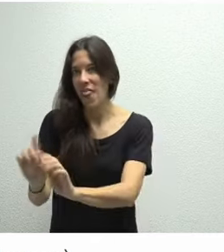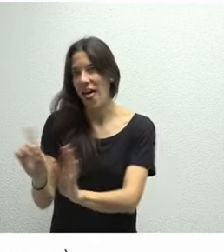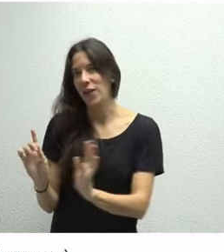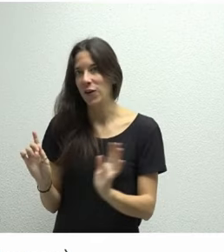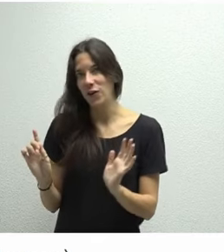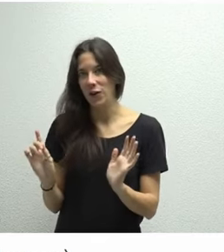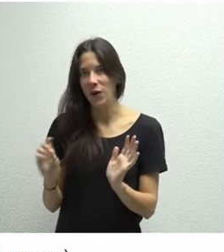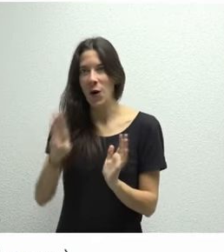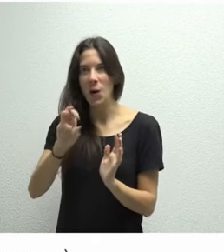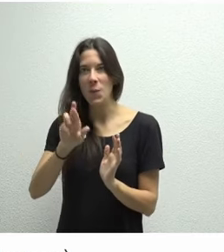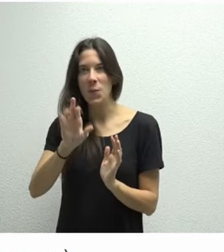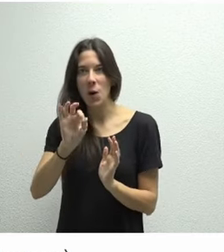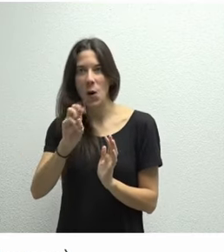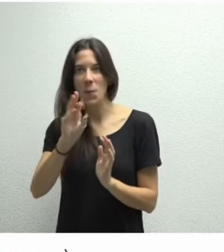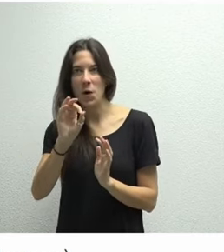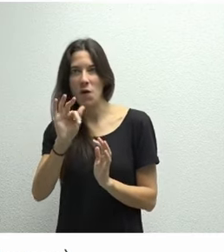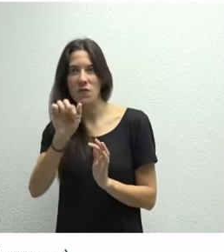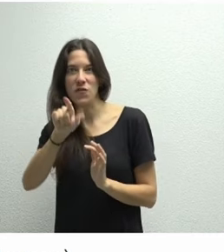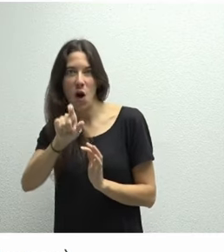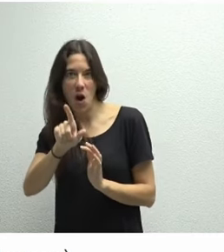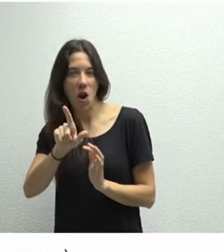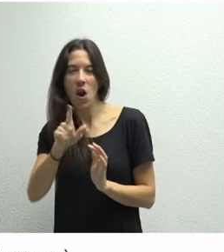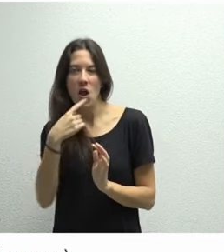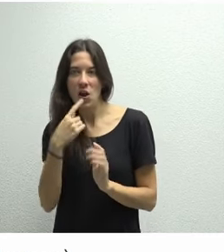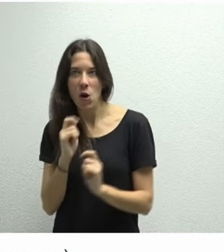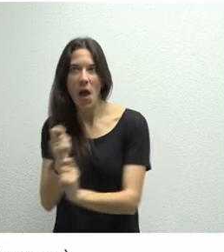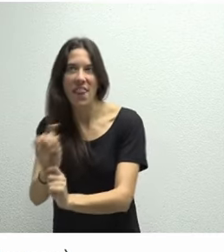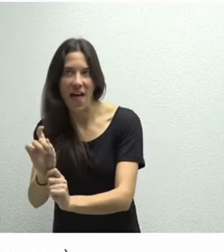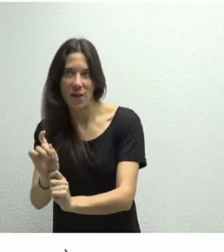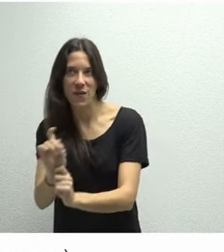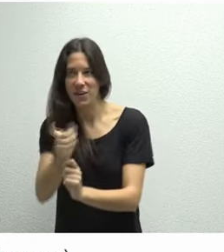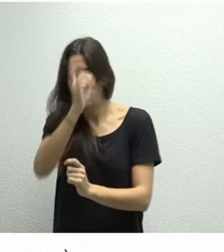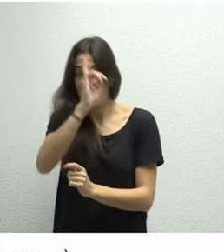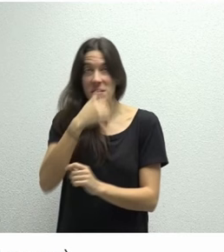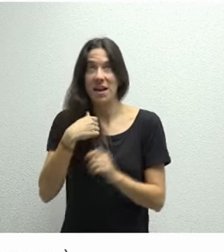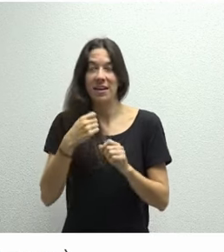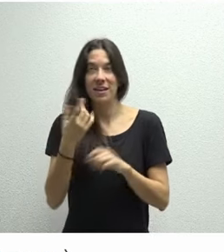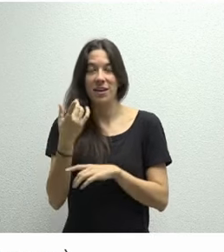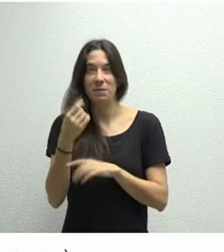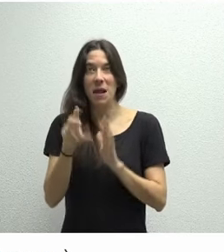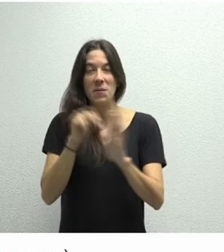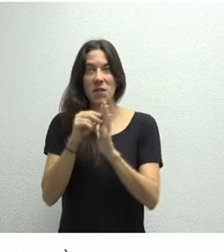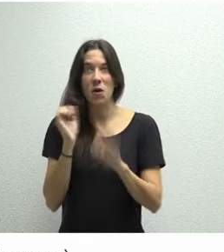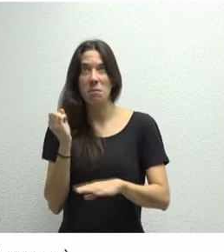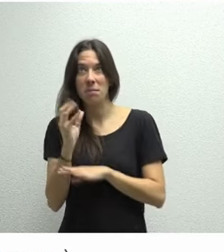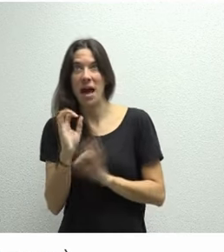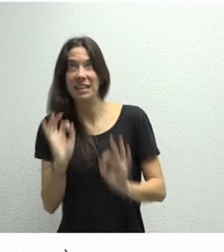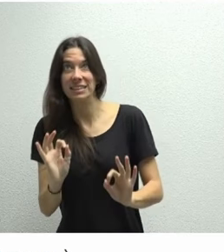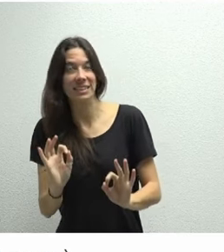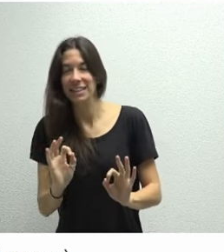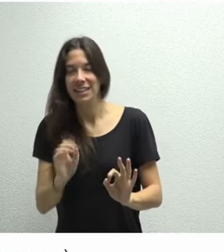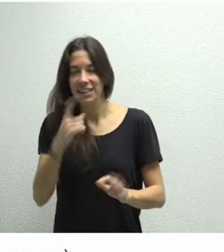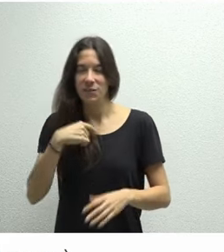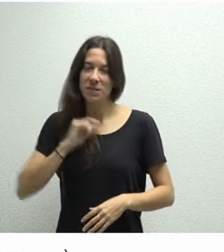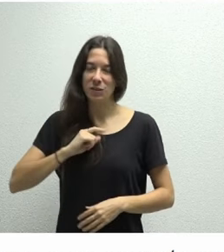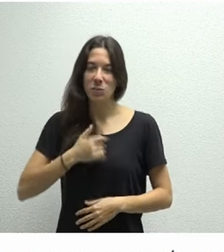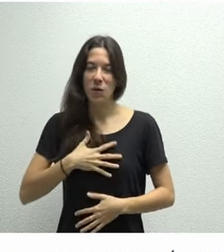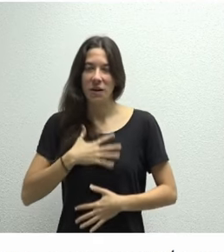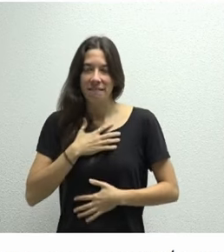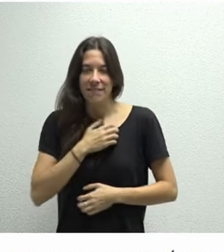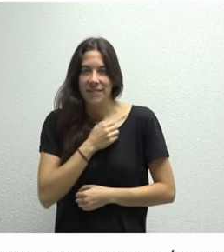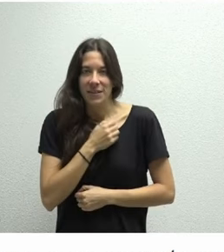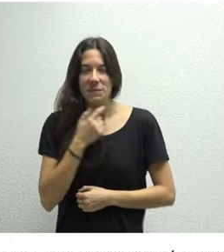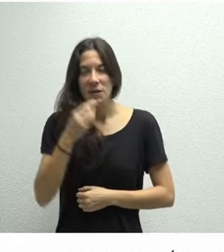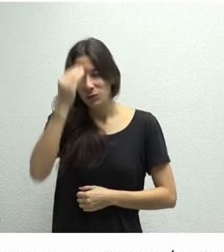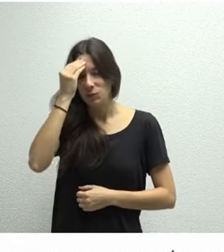Tampoco sabía que iba a ser así la exposición estoy un poco abrumada la verdad eh creo que es un tema de actitud fundamentalmente